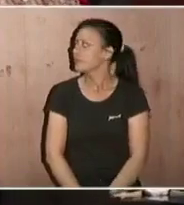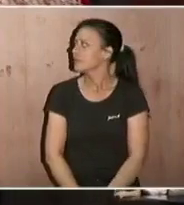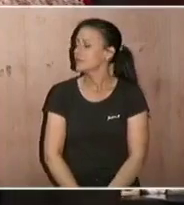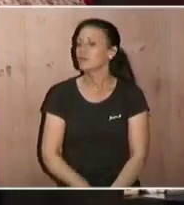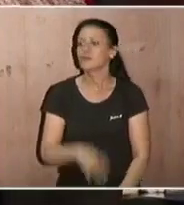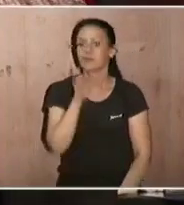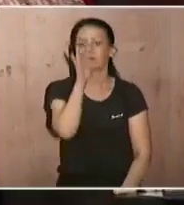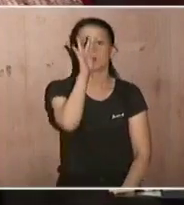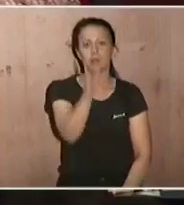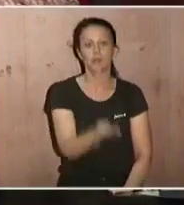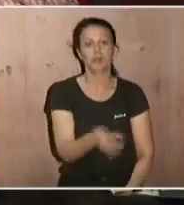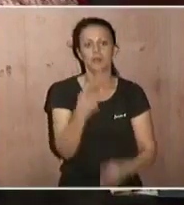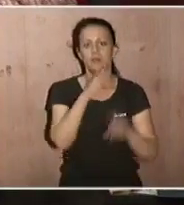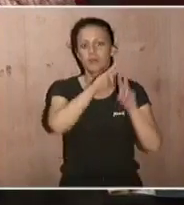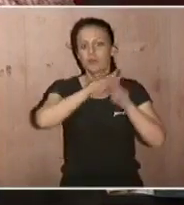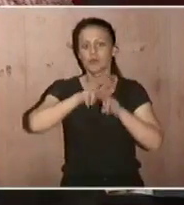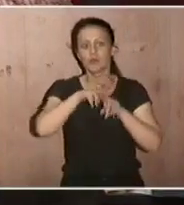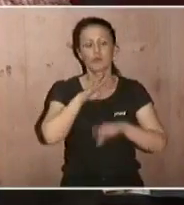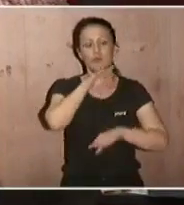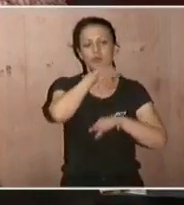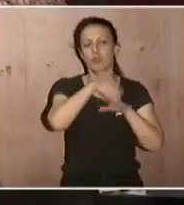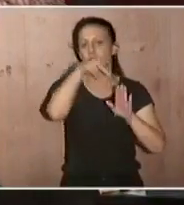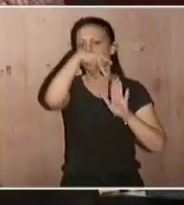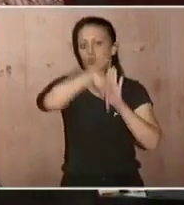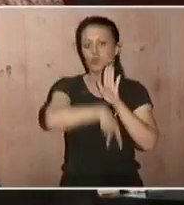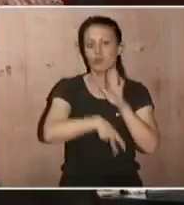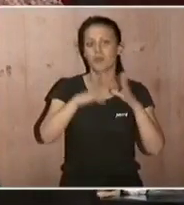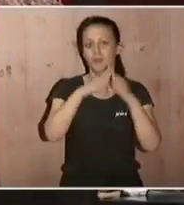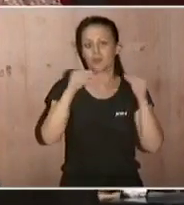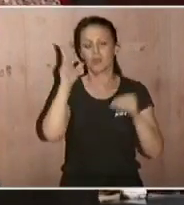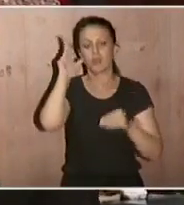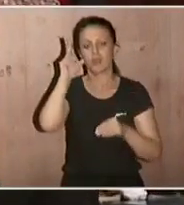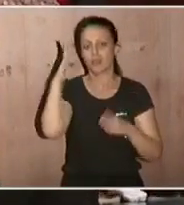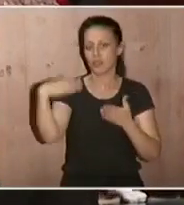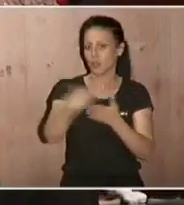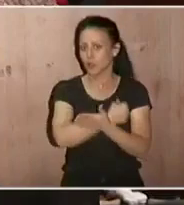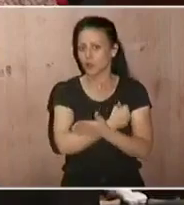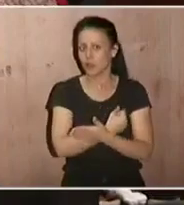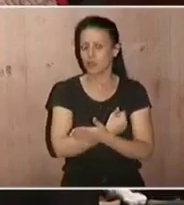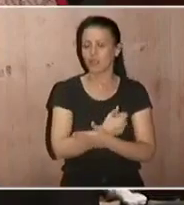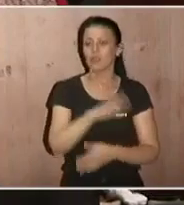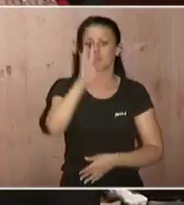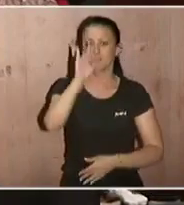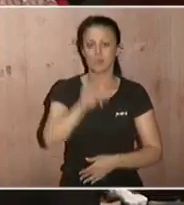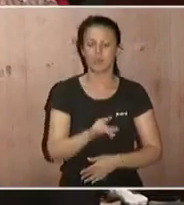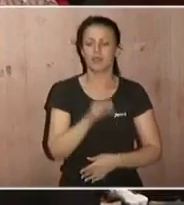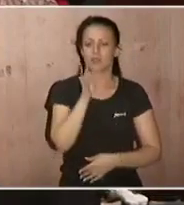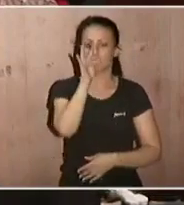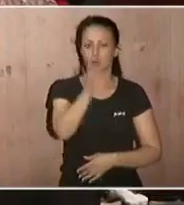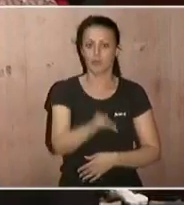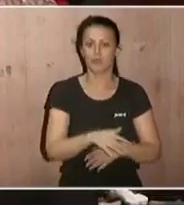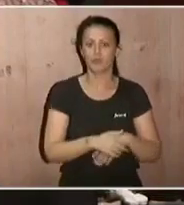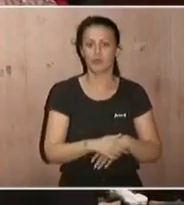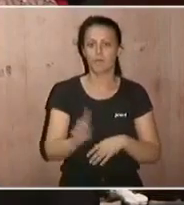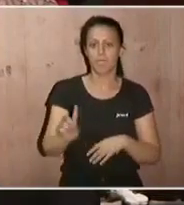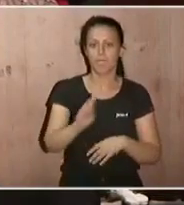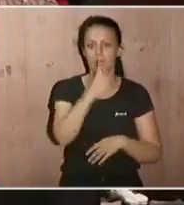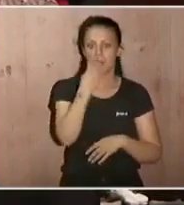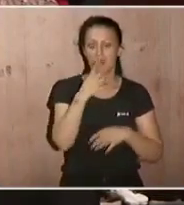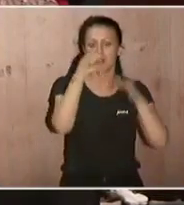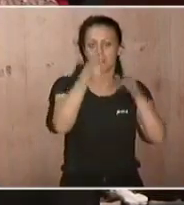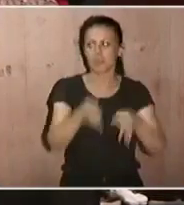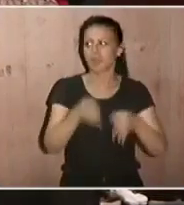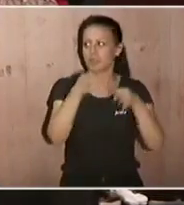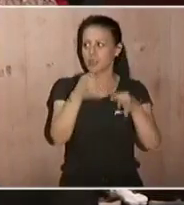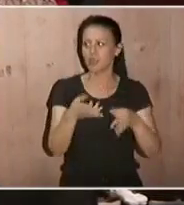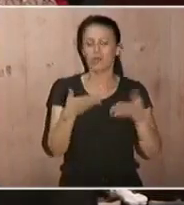¿Prometéis observar y cumplir todas y cada una de las normas de la Universidad de Alicante? Así lo prometo y declaro. Y en primer lugar, siempre y